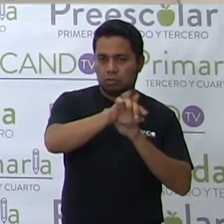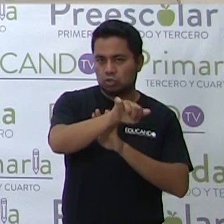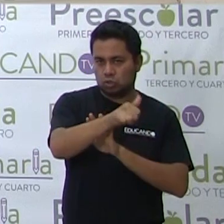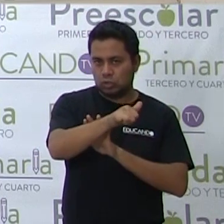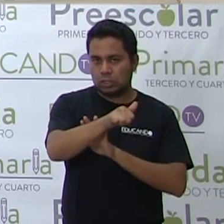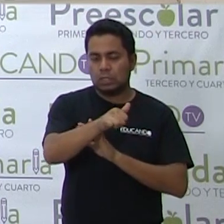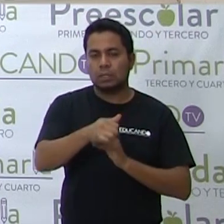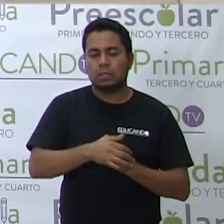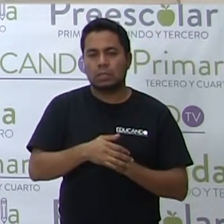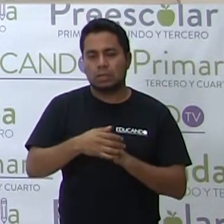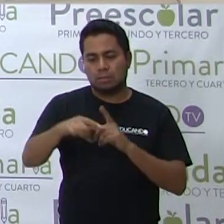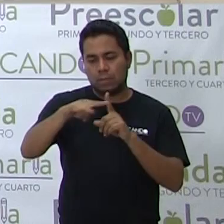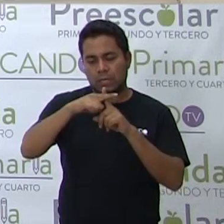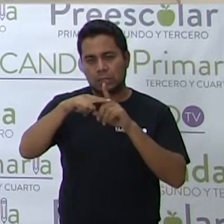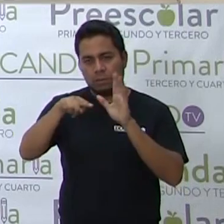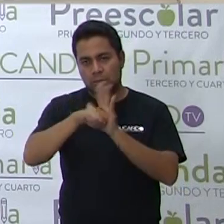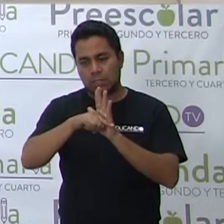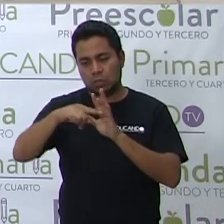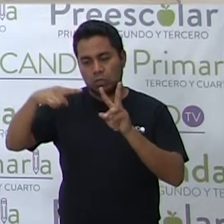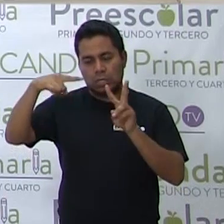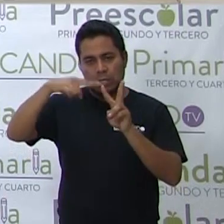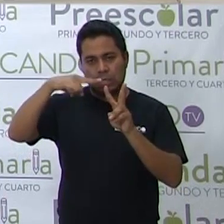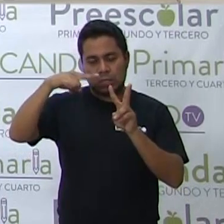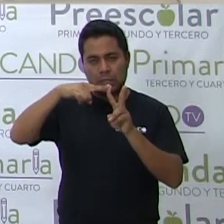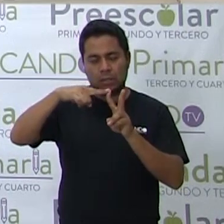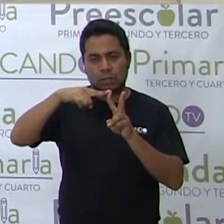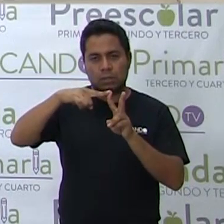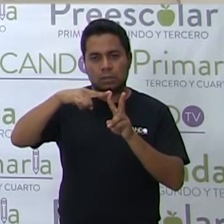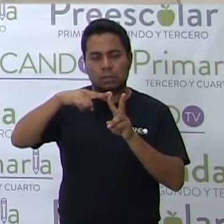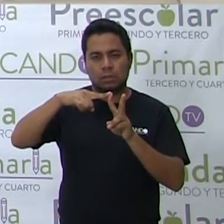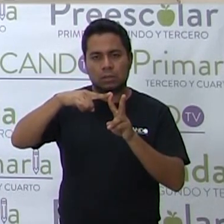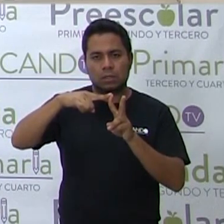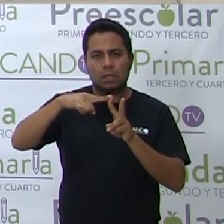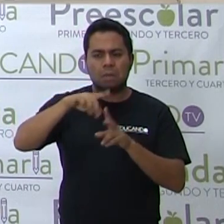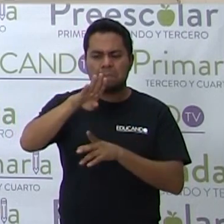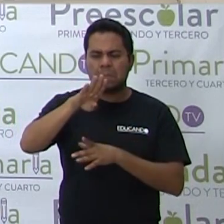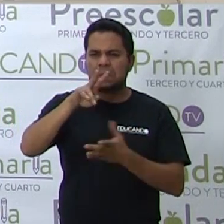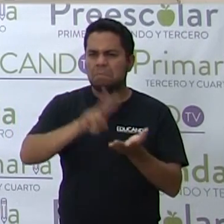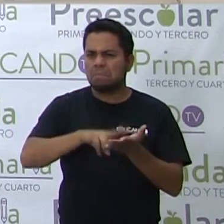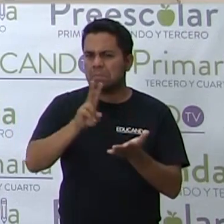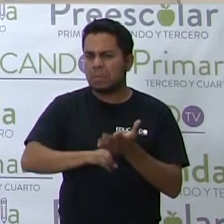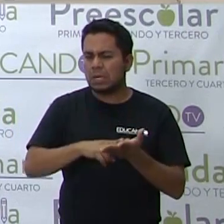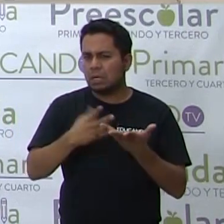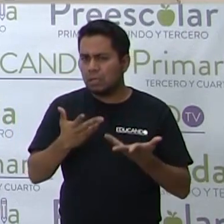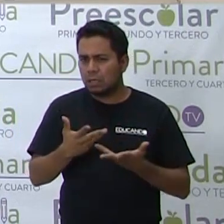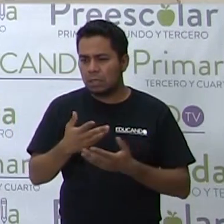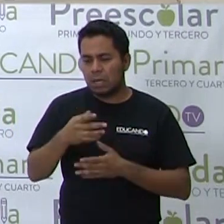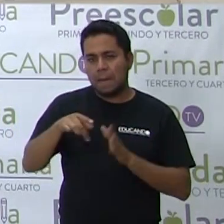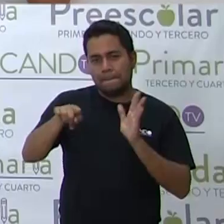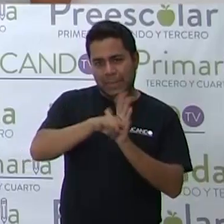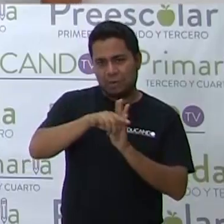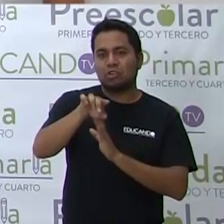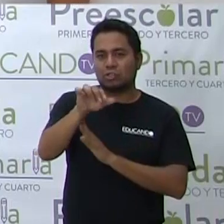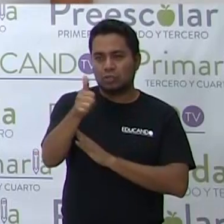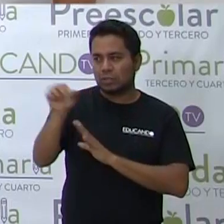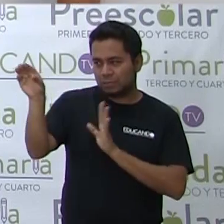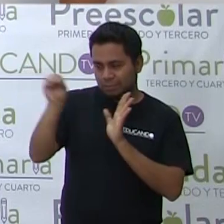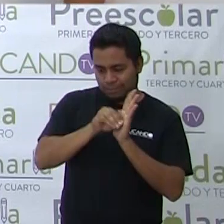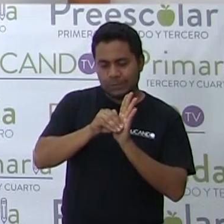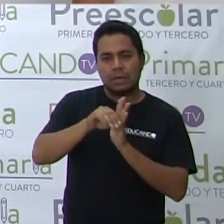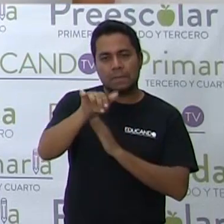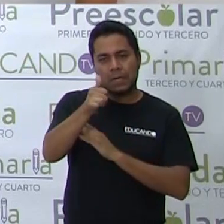-1 más menos raíz cuadrada de cuánto vale B -1